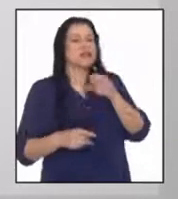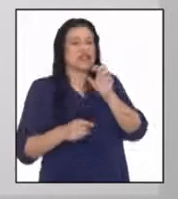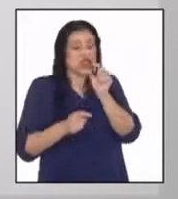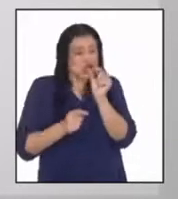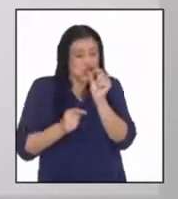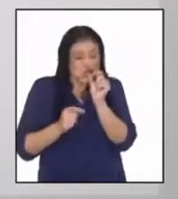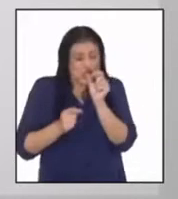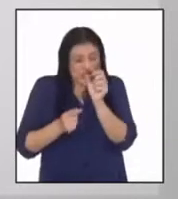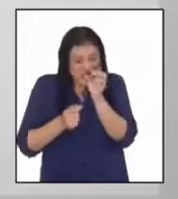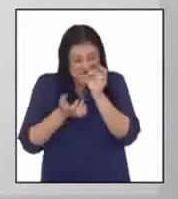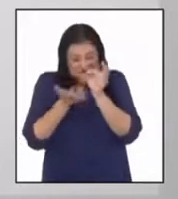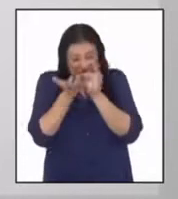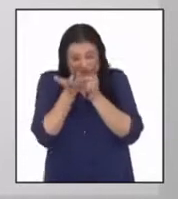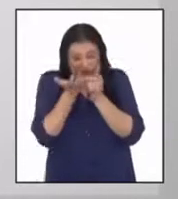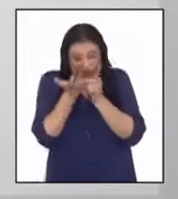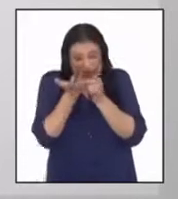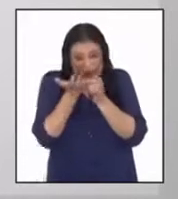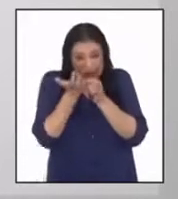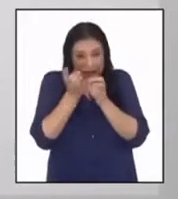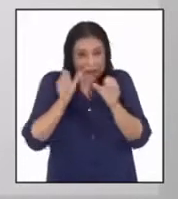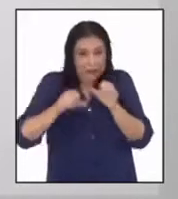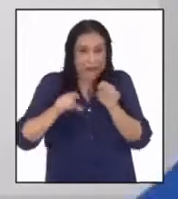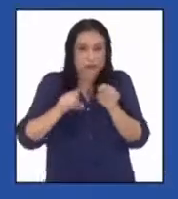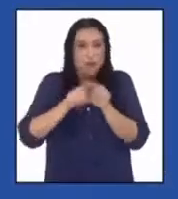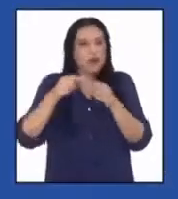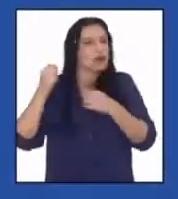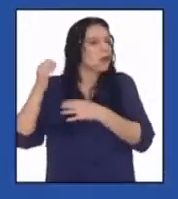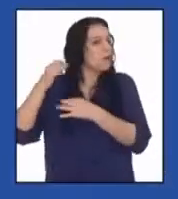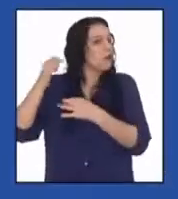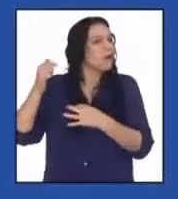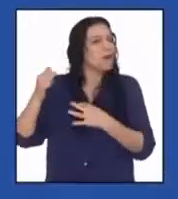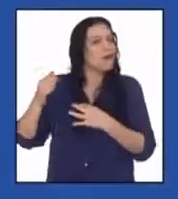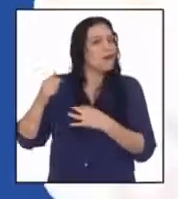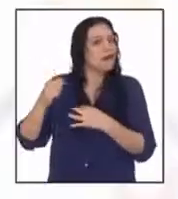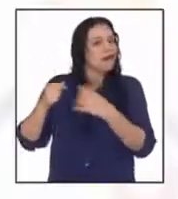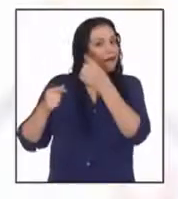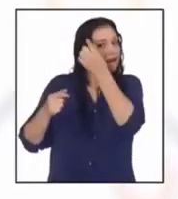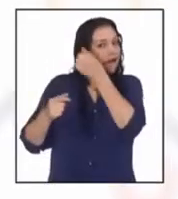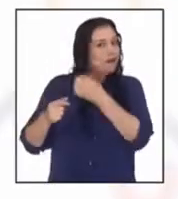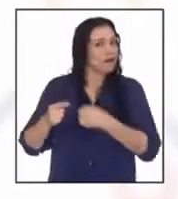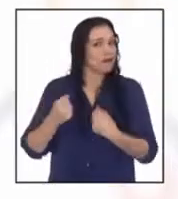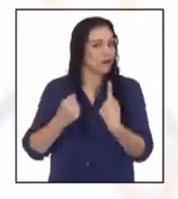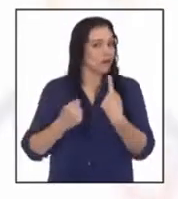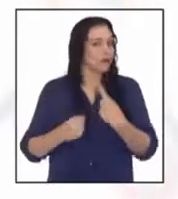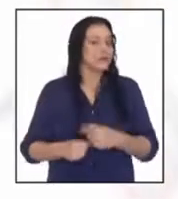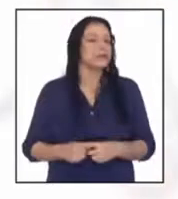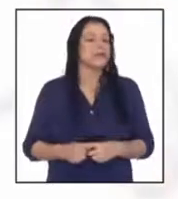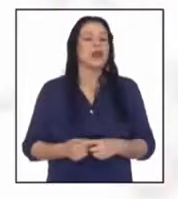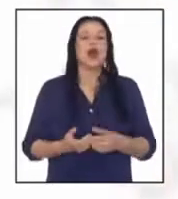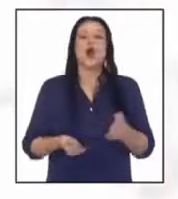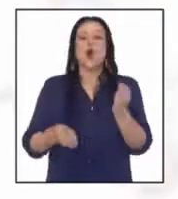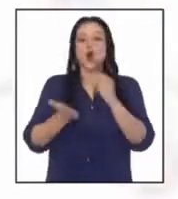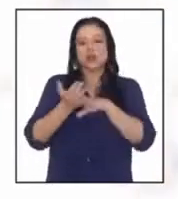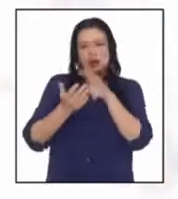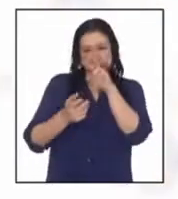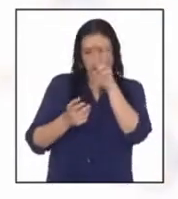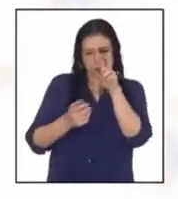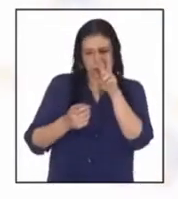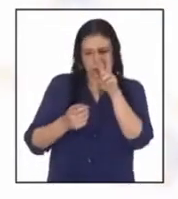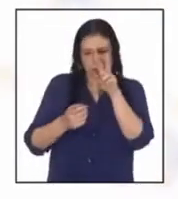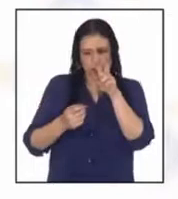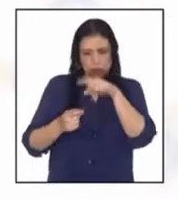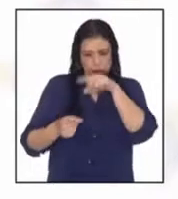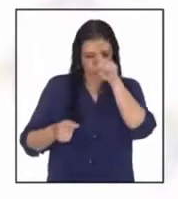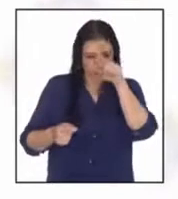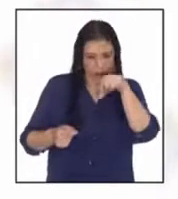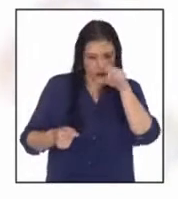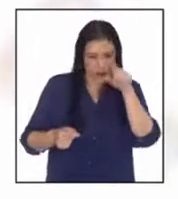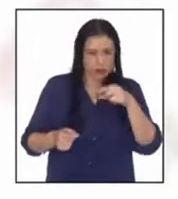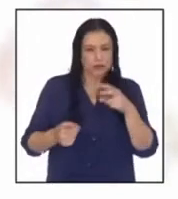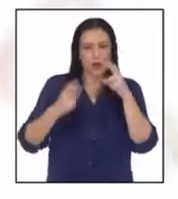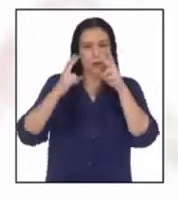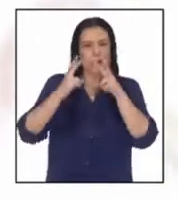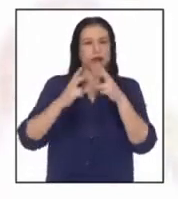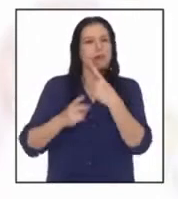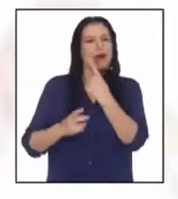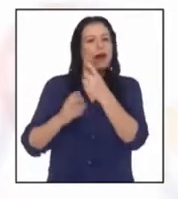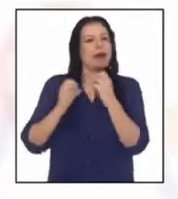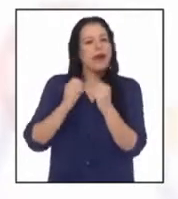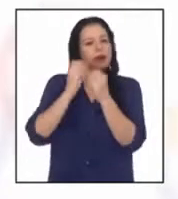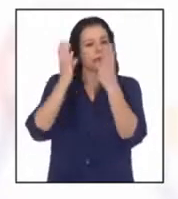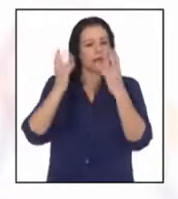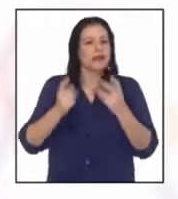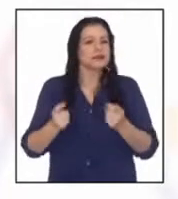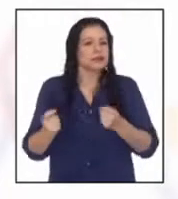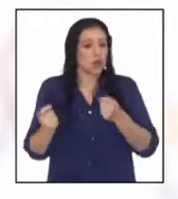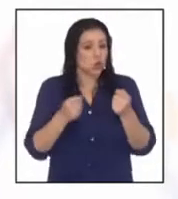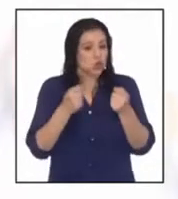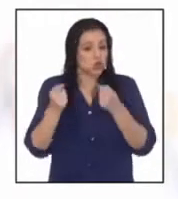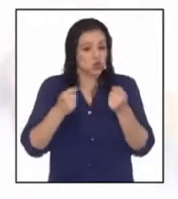más pequeñas que el diámetro de un cabello. Regresando a nuestro gráfico estadístico, observen cómo cada día se